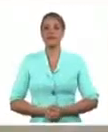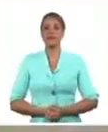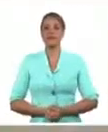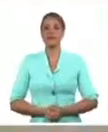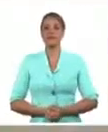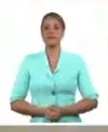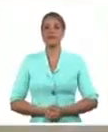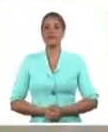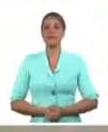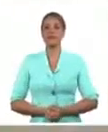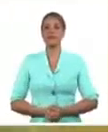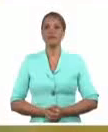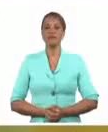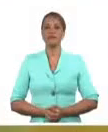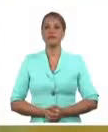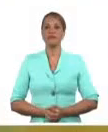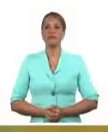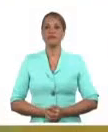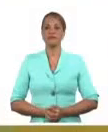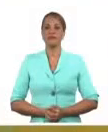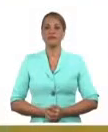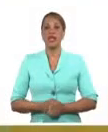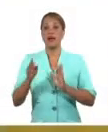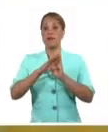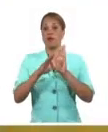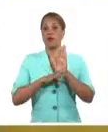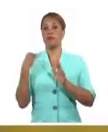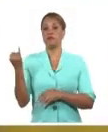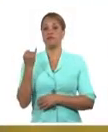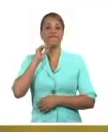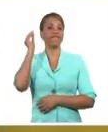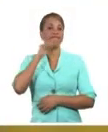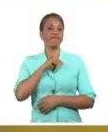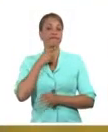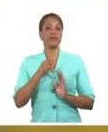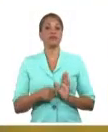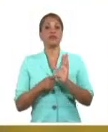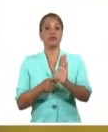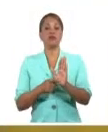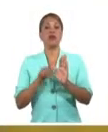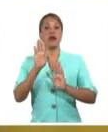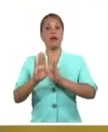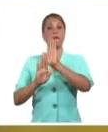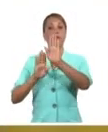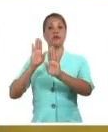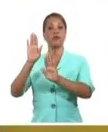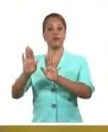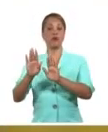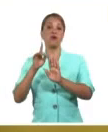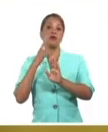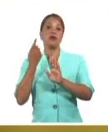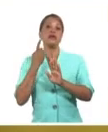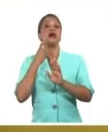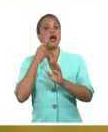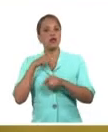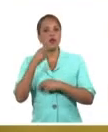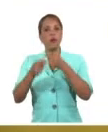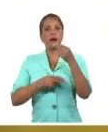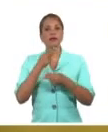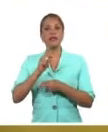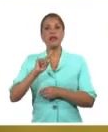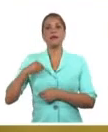Cubana. Del panorama internacional conocimos que la presentación de la exposición Dalí Cibernético tendrá lugar el